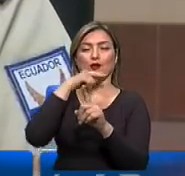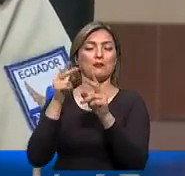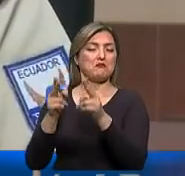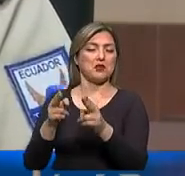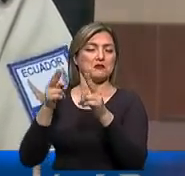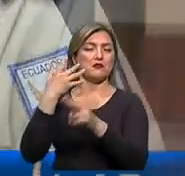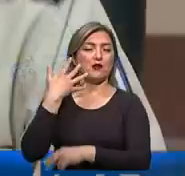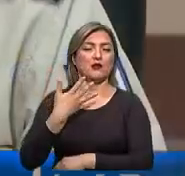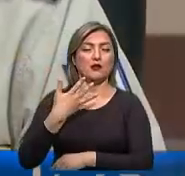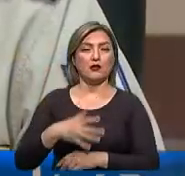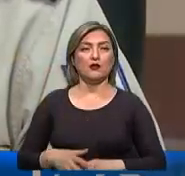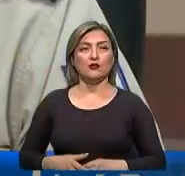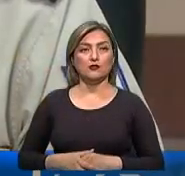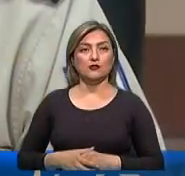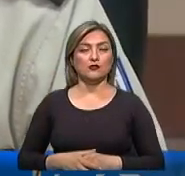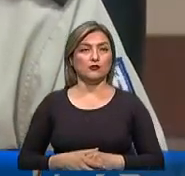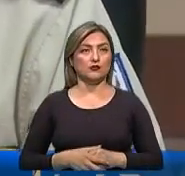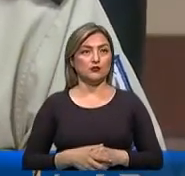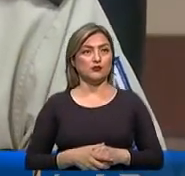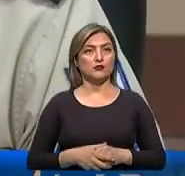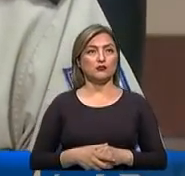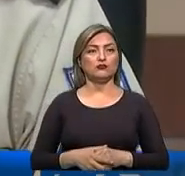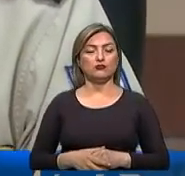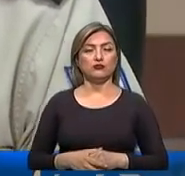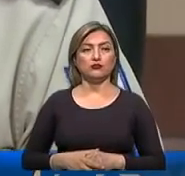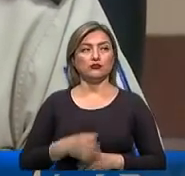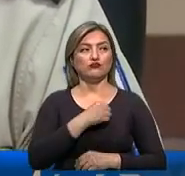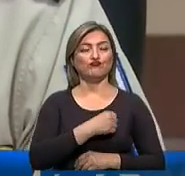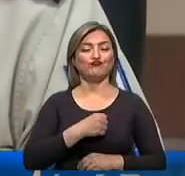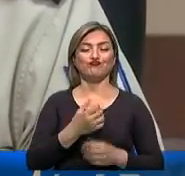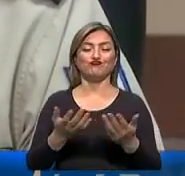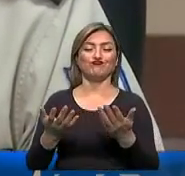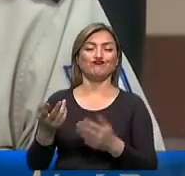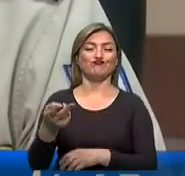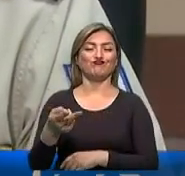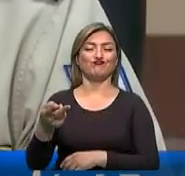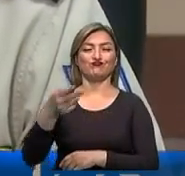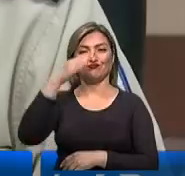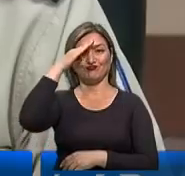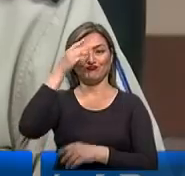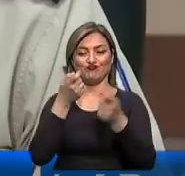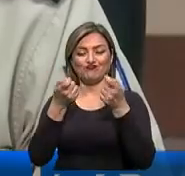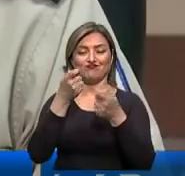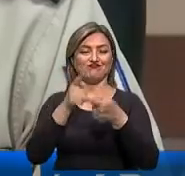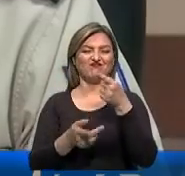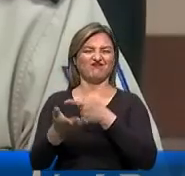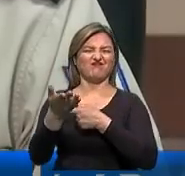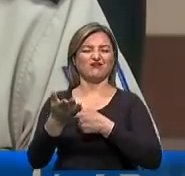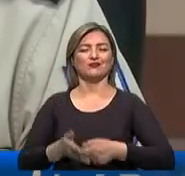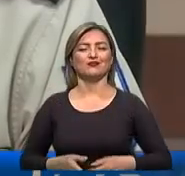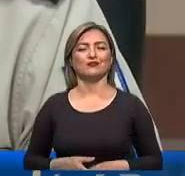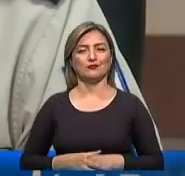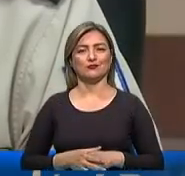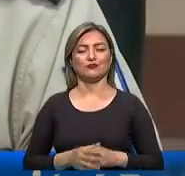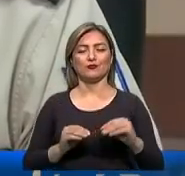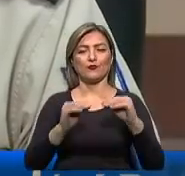mismo periodo. Esto, lamentablemente, estos 2 incidentes que salieron del contexto policial, debo manifestar que hace que tengamos